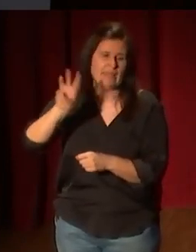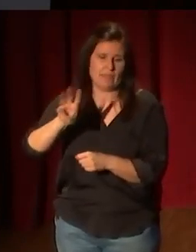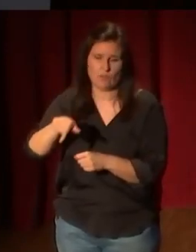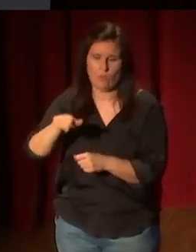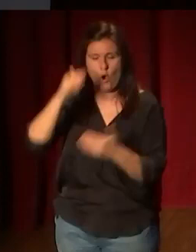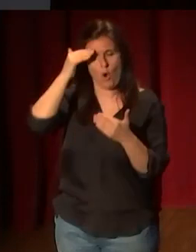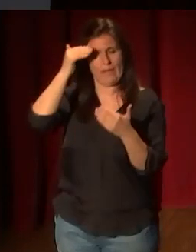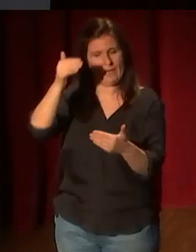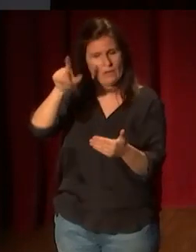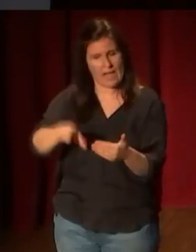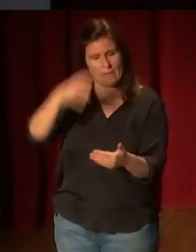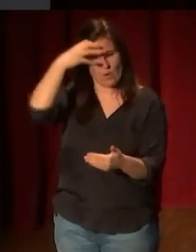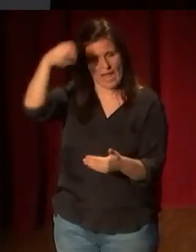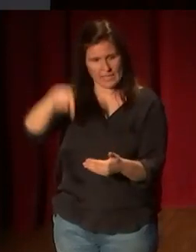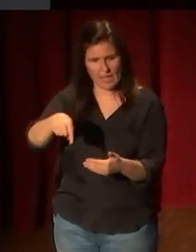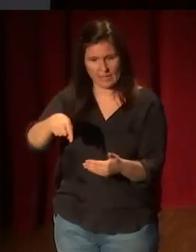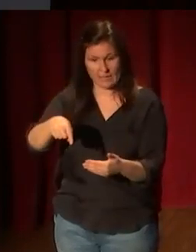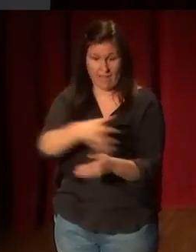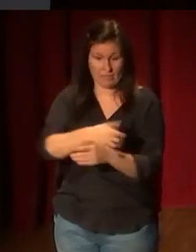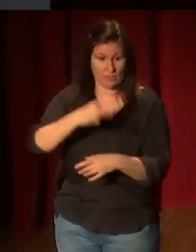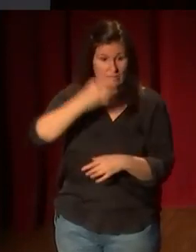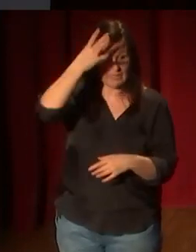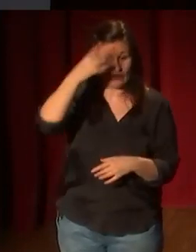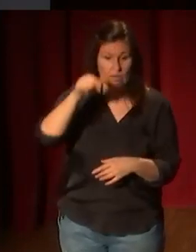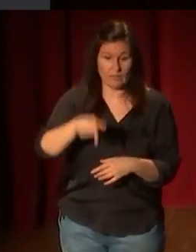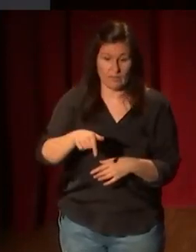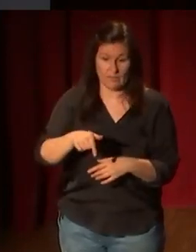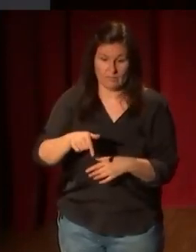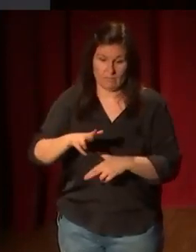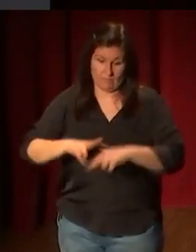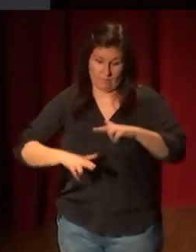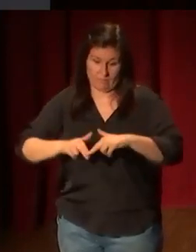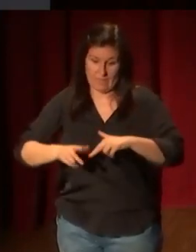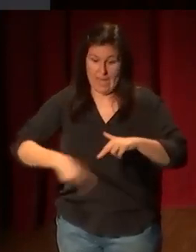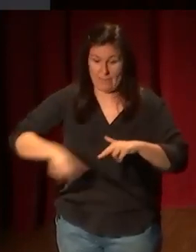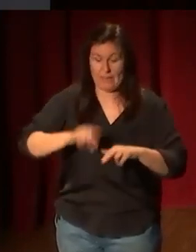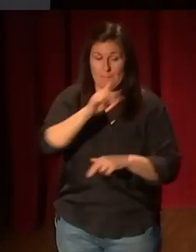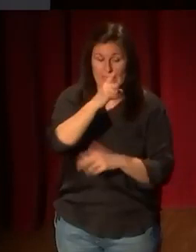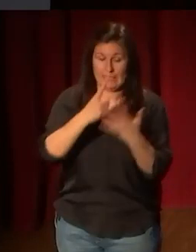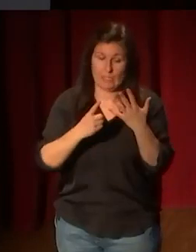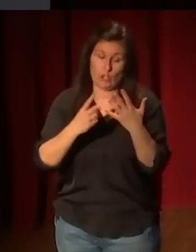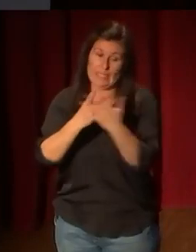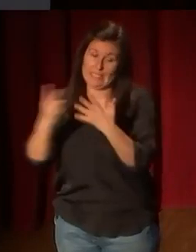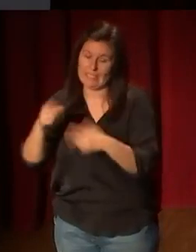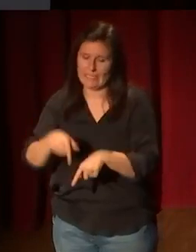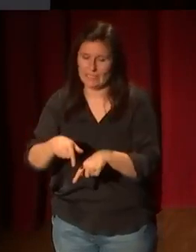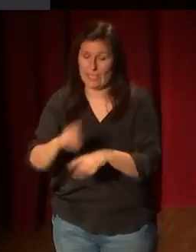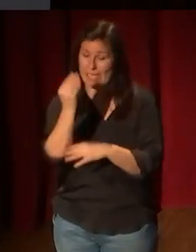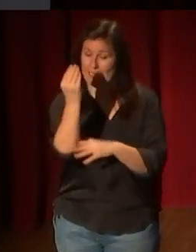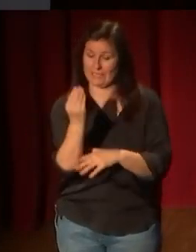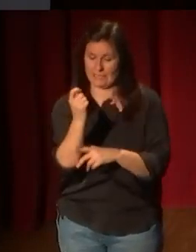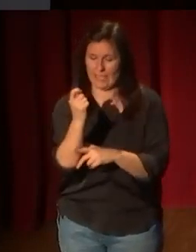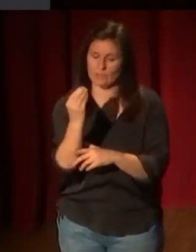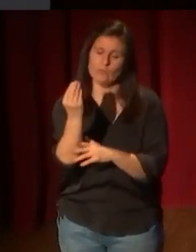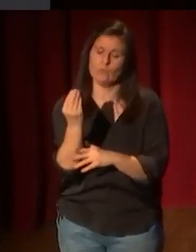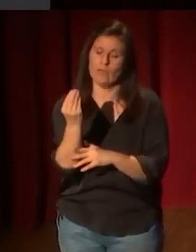al monarca que tuvo la iniciativa de acabar de construir la plaza en 1617 la estatua se encontraba en